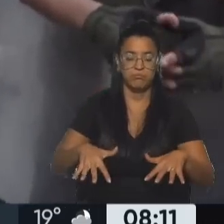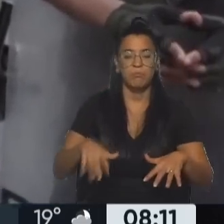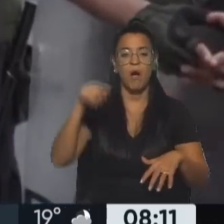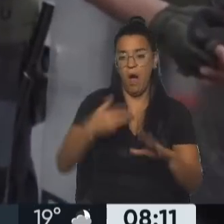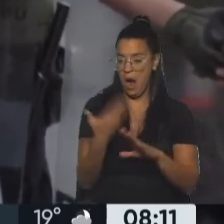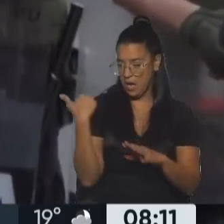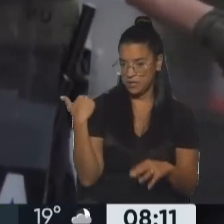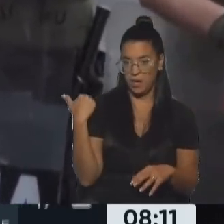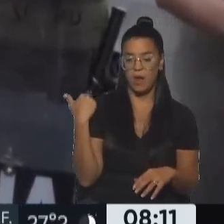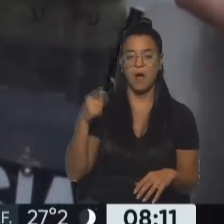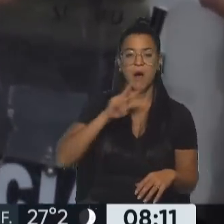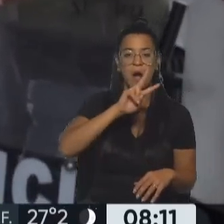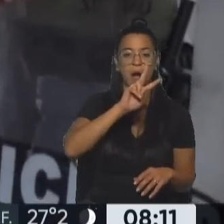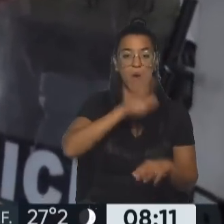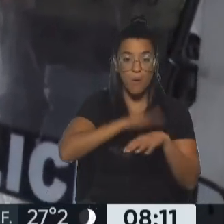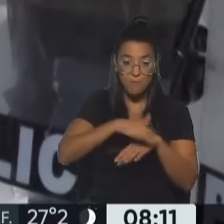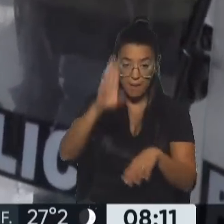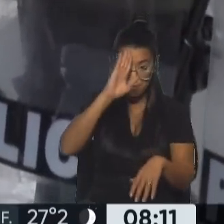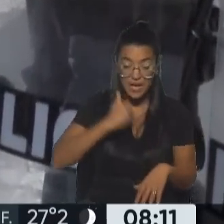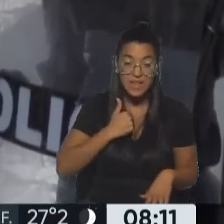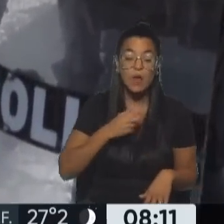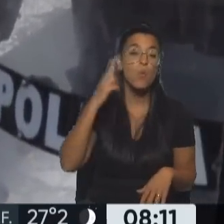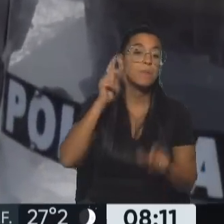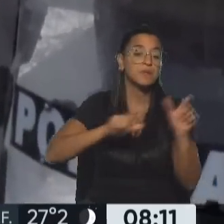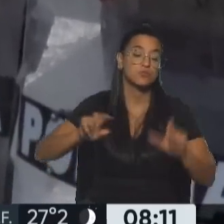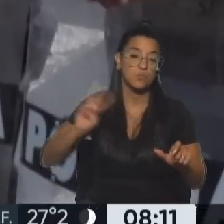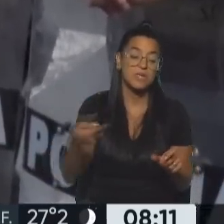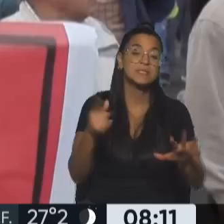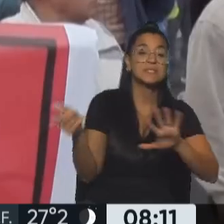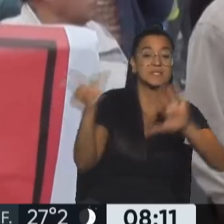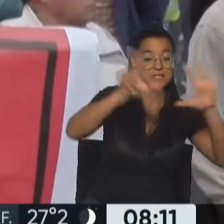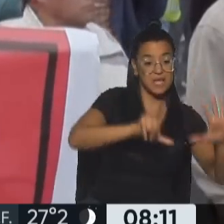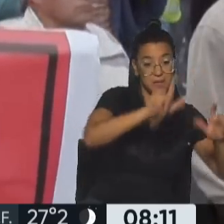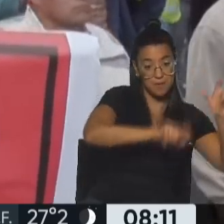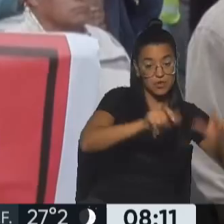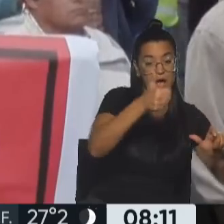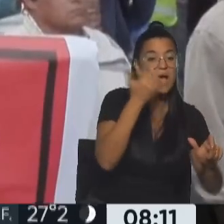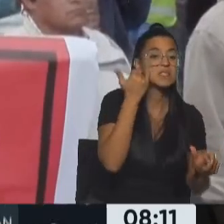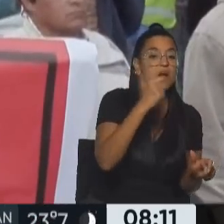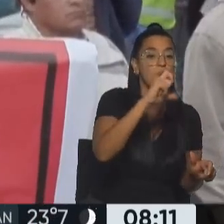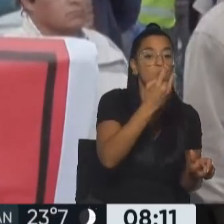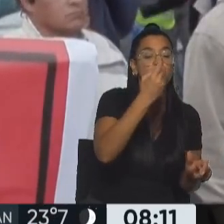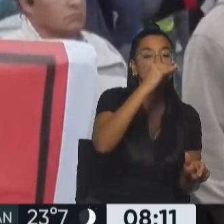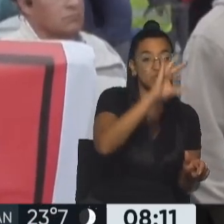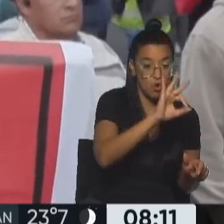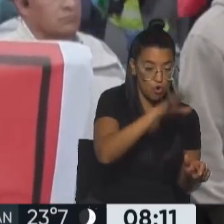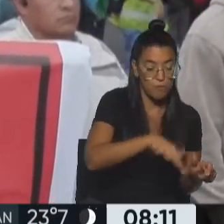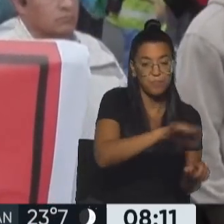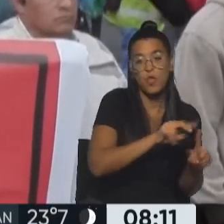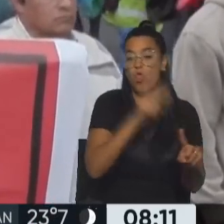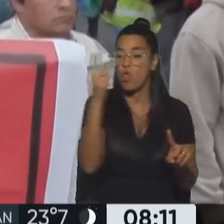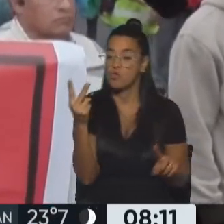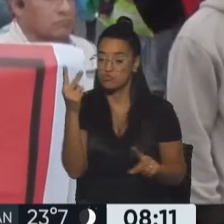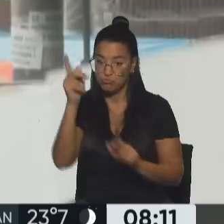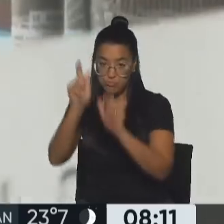ocasionaron la muerte de nueve personas siete personas en ayacucho solamente también muy focalizadas dos personas